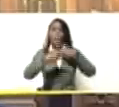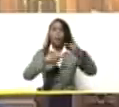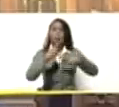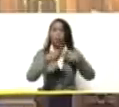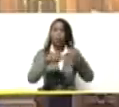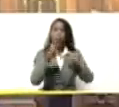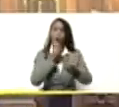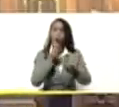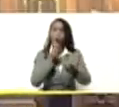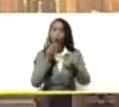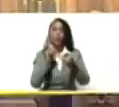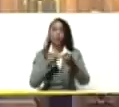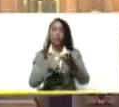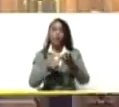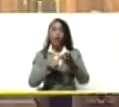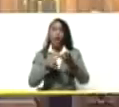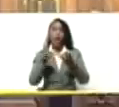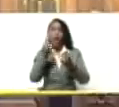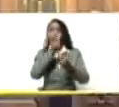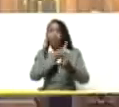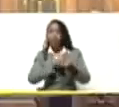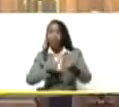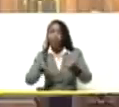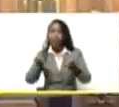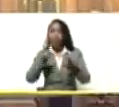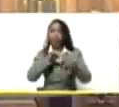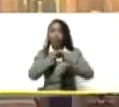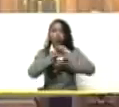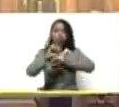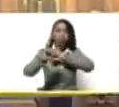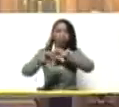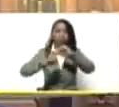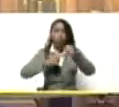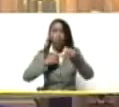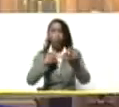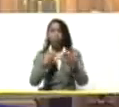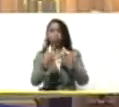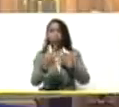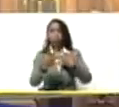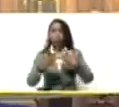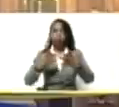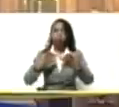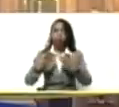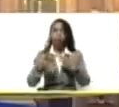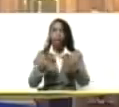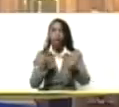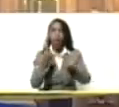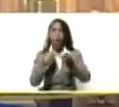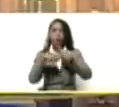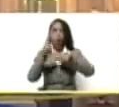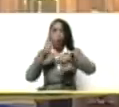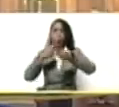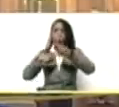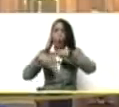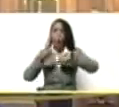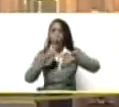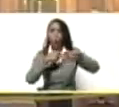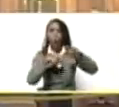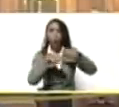bueno gobernador esto rodríguez bienvenido que le puede decir a usted al país sobre esa fórmula que han descubierto ustedes